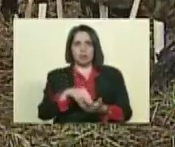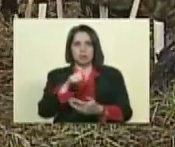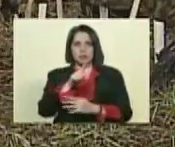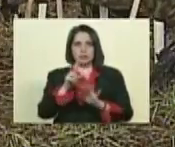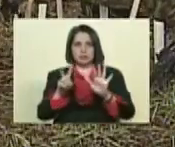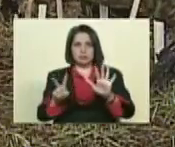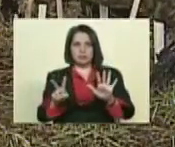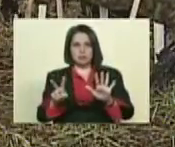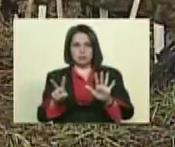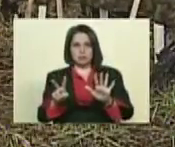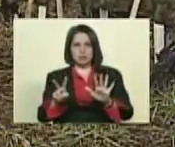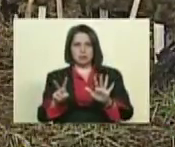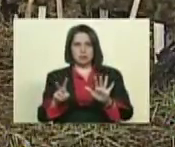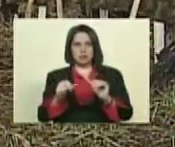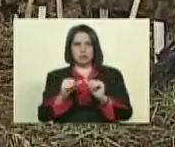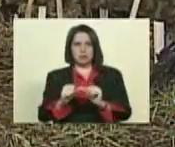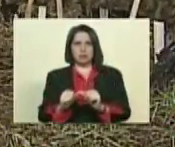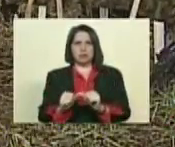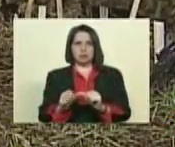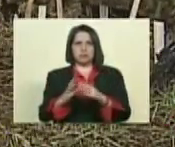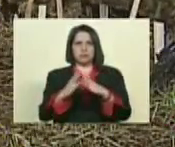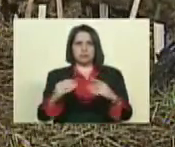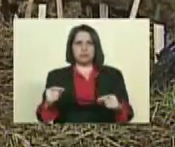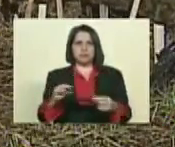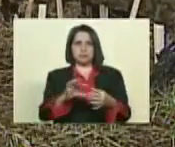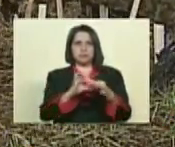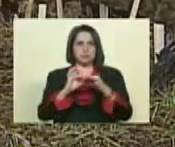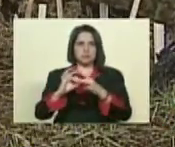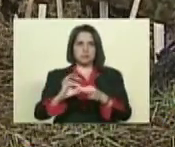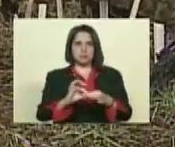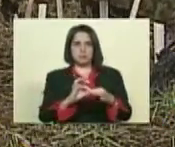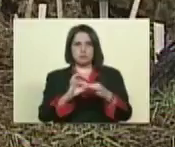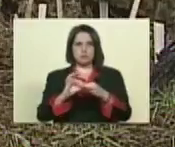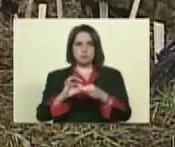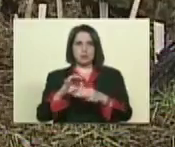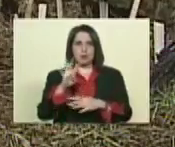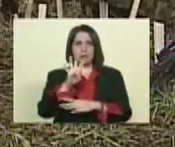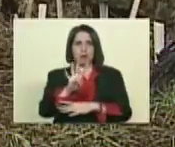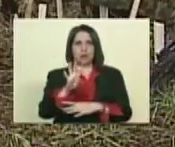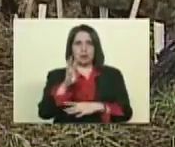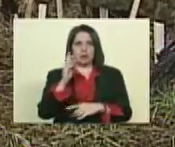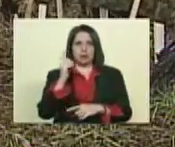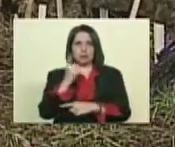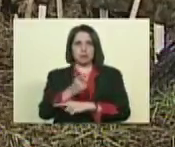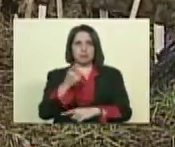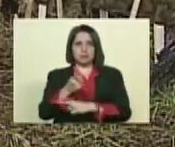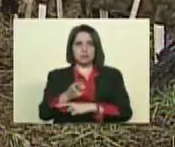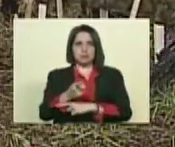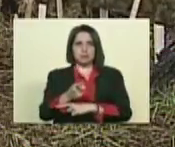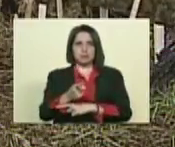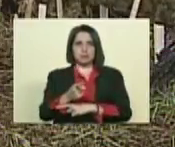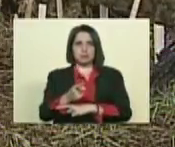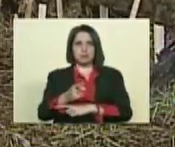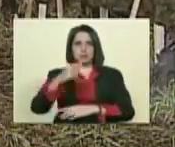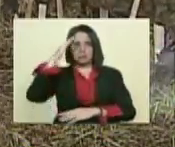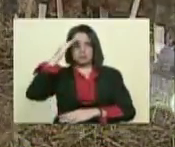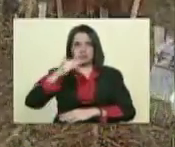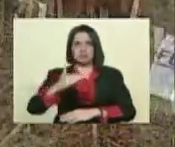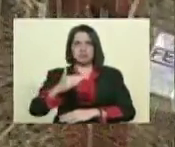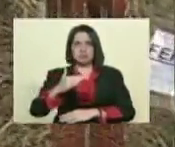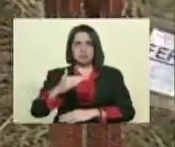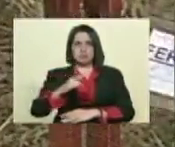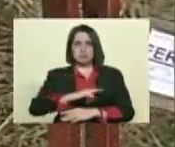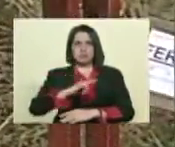25-2017, estamos empleando todas las unidades de las Fuerzas Armadas, sus cuatro componentes, la Armada, la